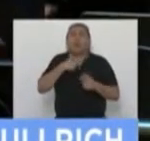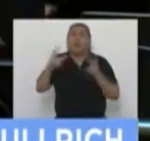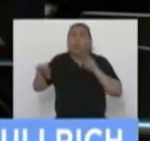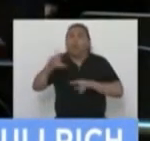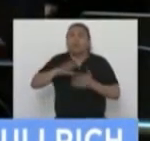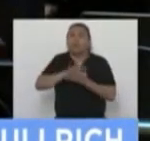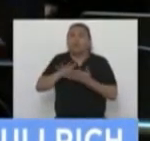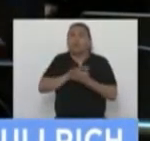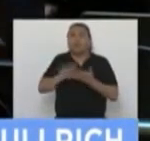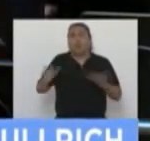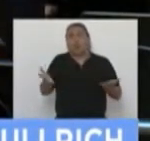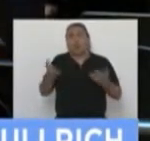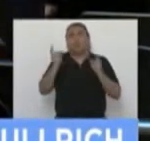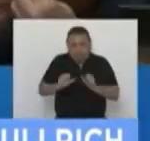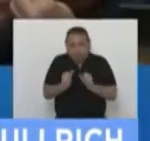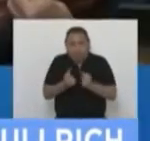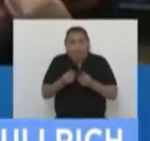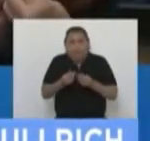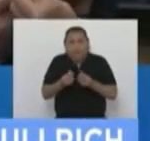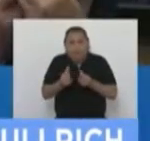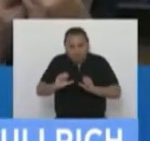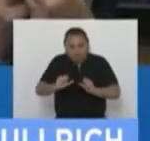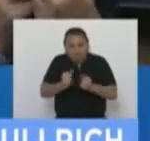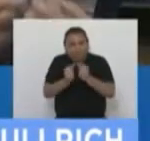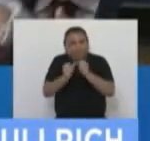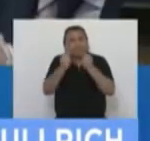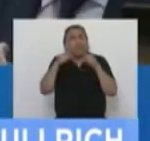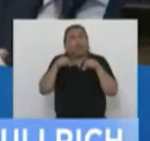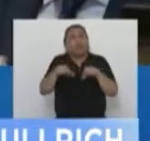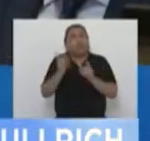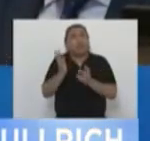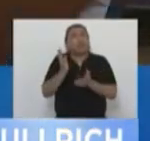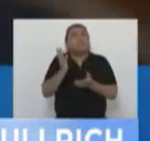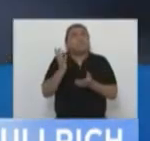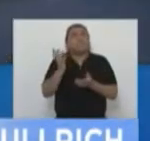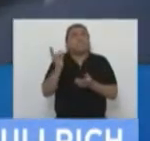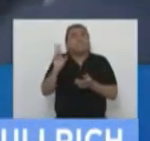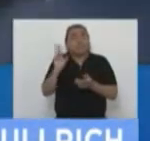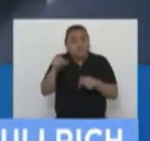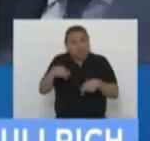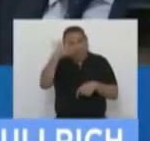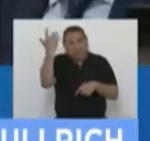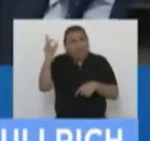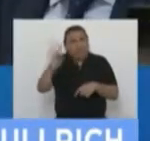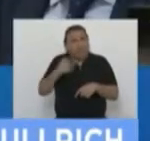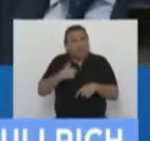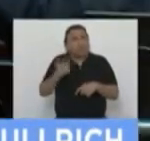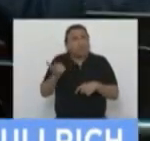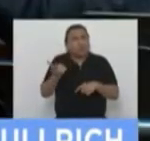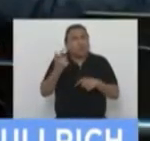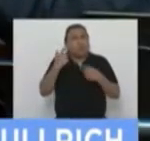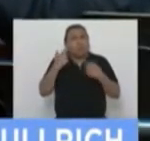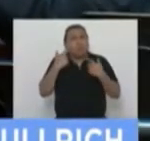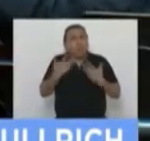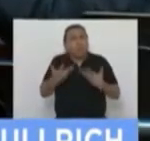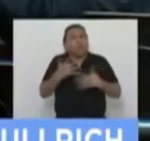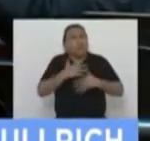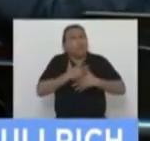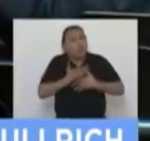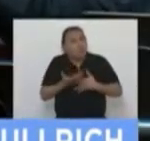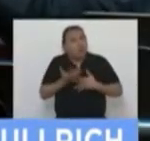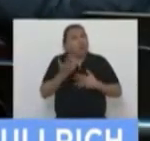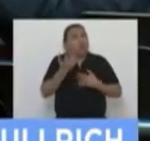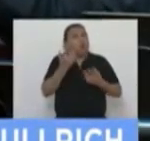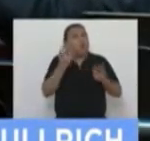enfermedad degenerativa, crónica y de un pronóstico muy, muy complejo. Eso le quería preguntar, ¿es